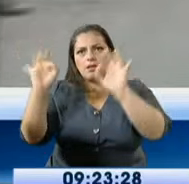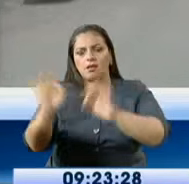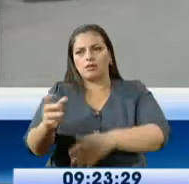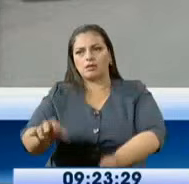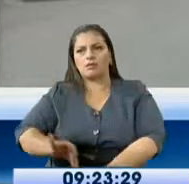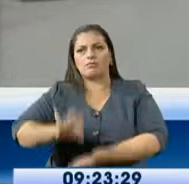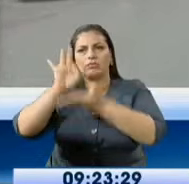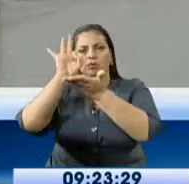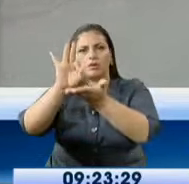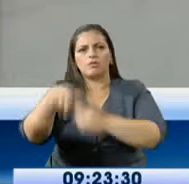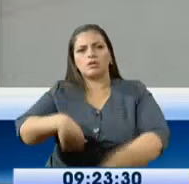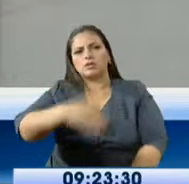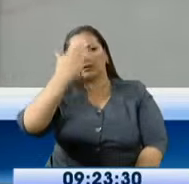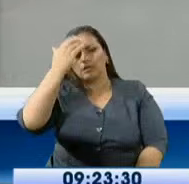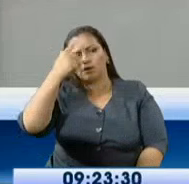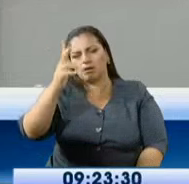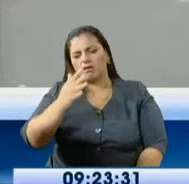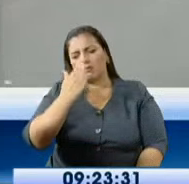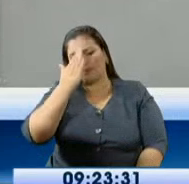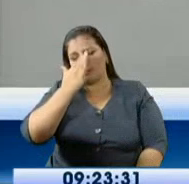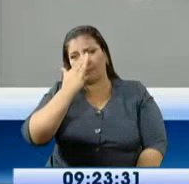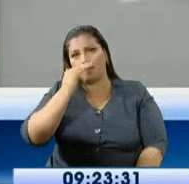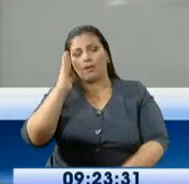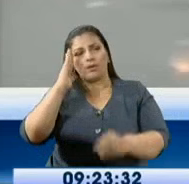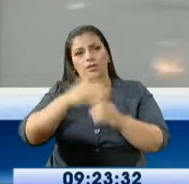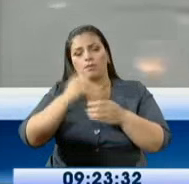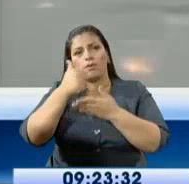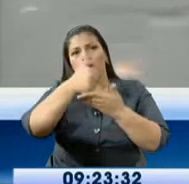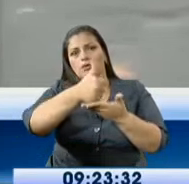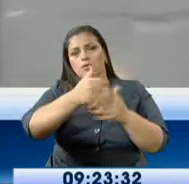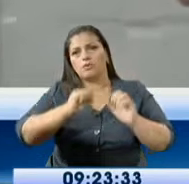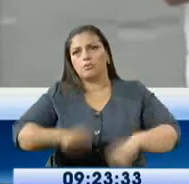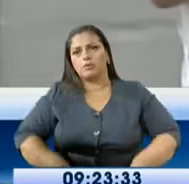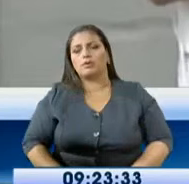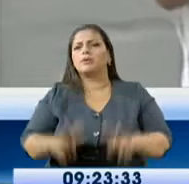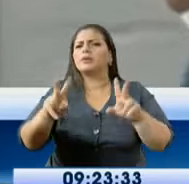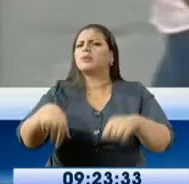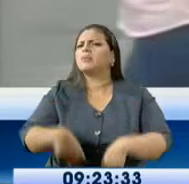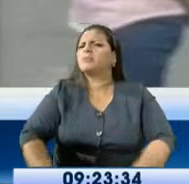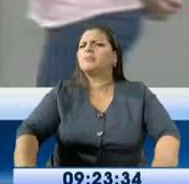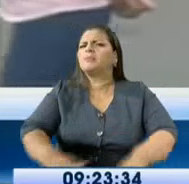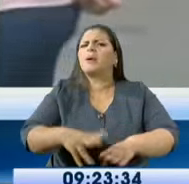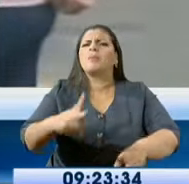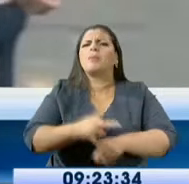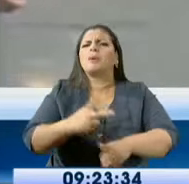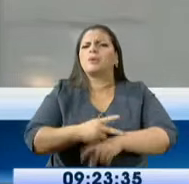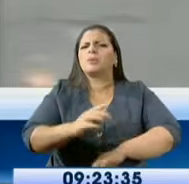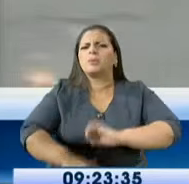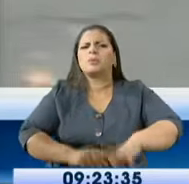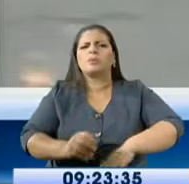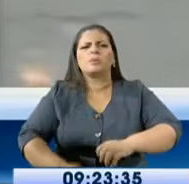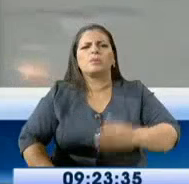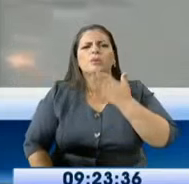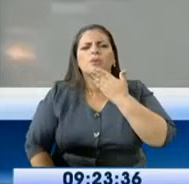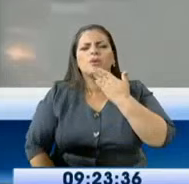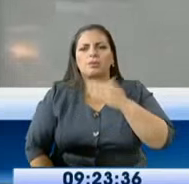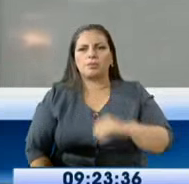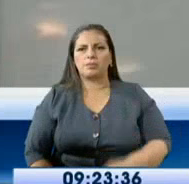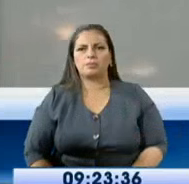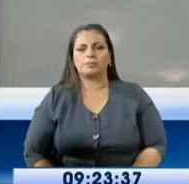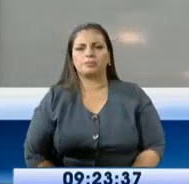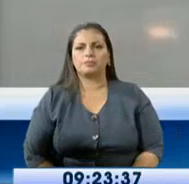dónde está ubicado y puedan tomar solución. Regresando al tema de la inseguridad y del por qué ellos están pidiendo urgente la construcción de acá